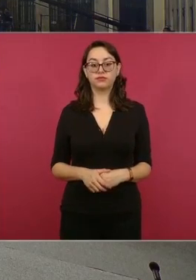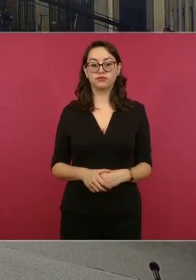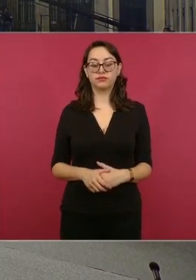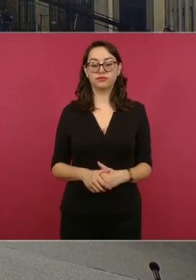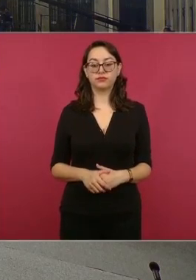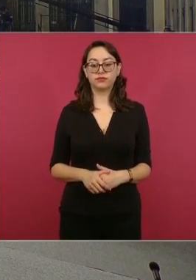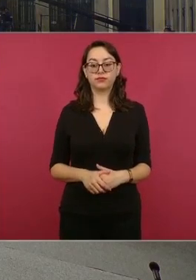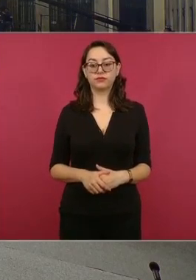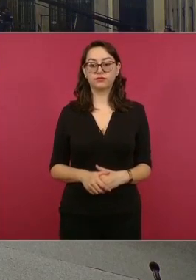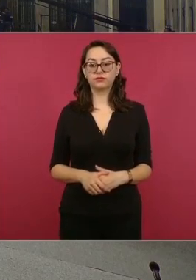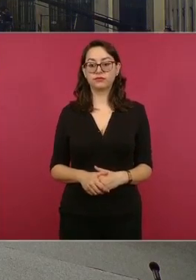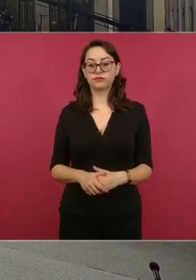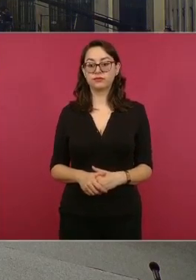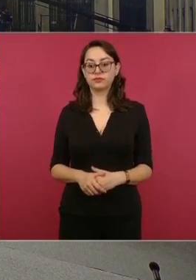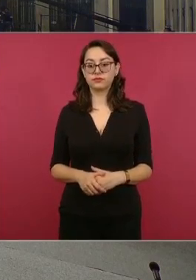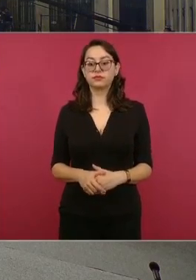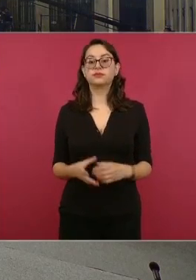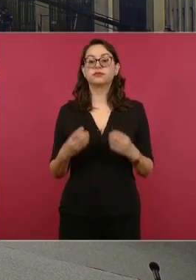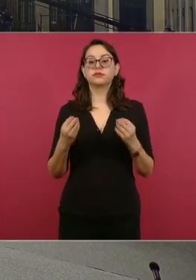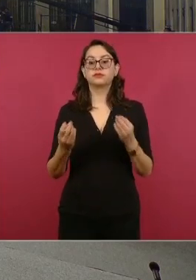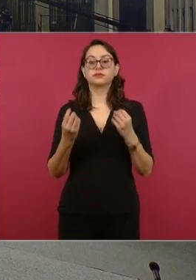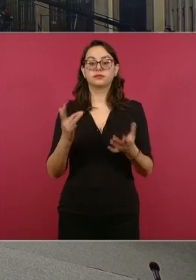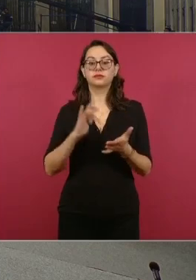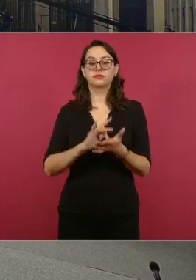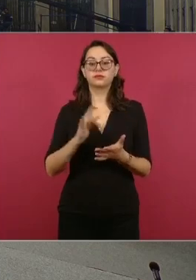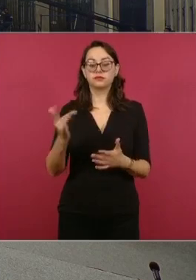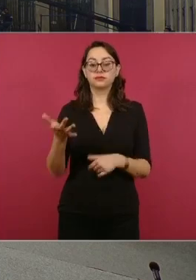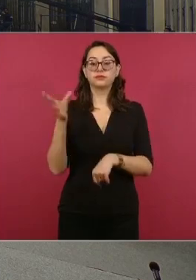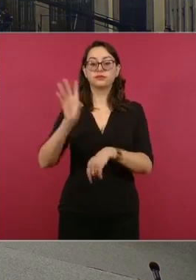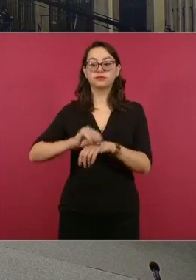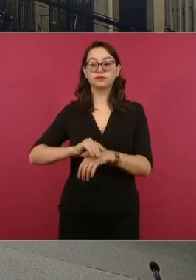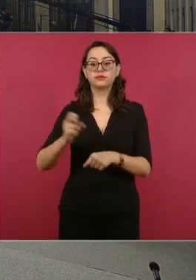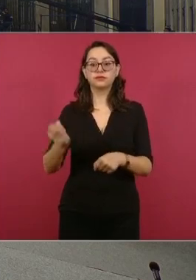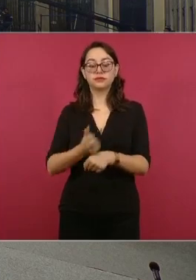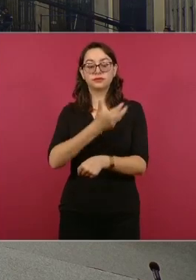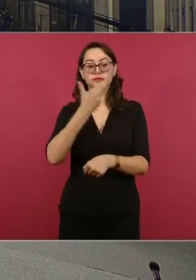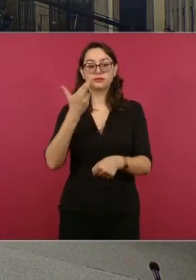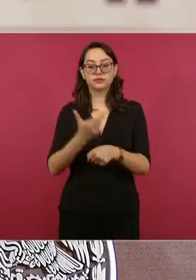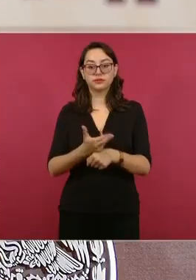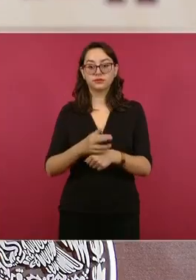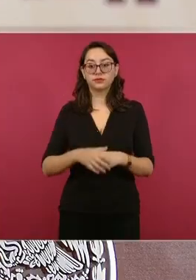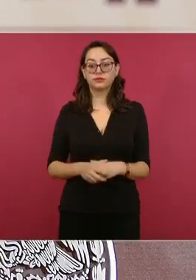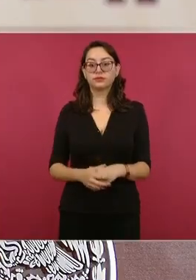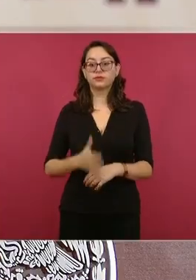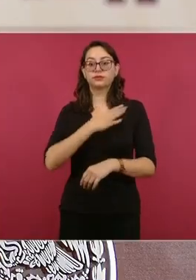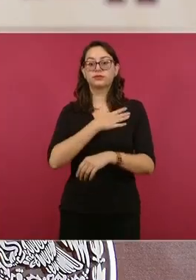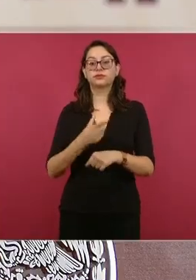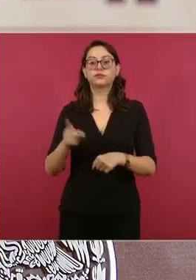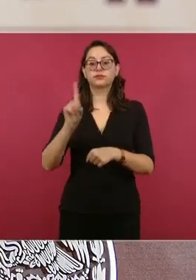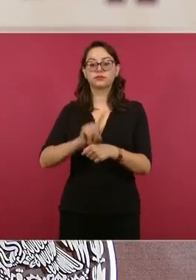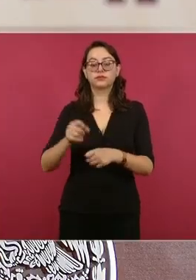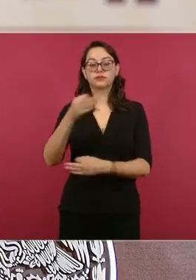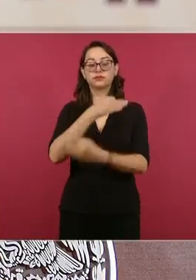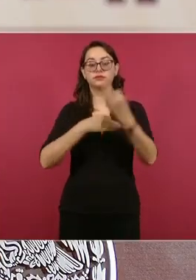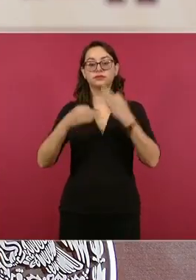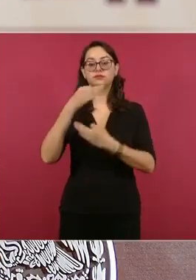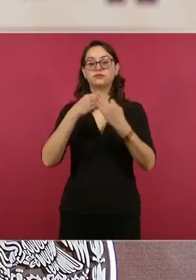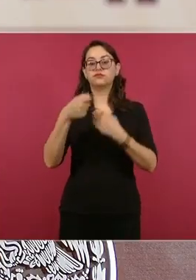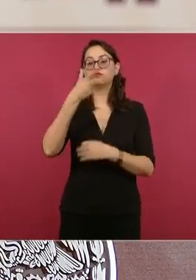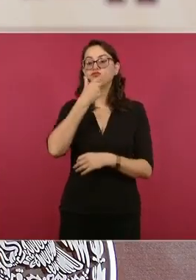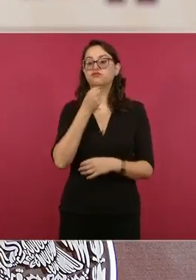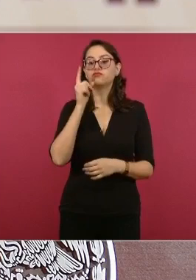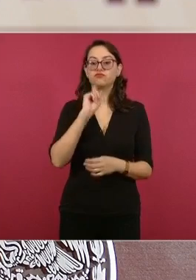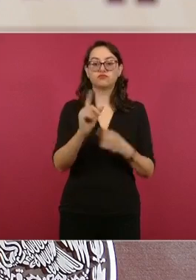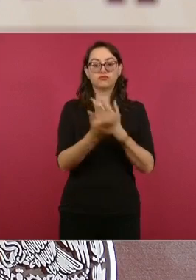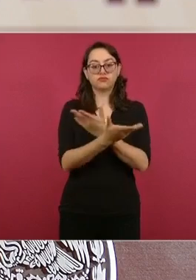Sí, muchas gracias. Con su permiso, señora secretaria. Muy buenos días a todas y todos